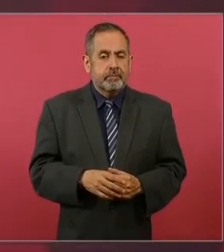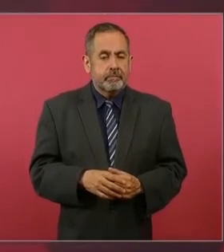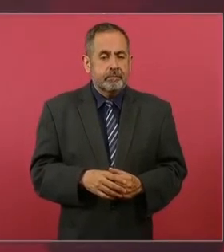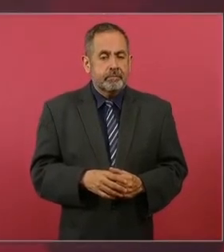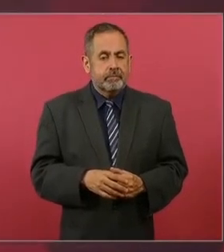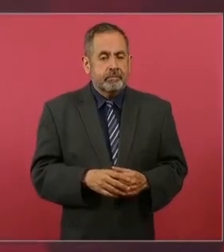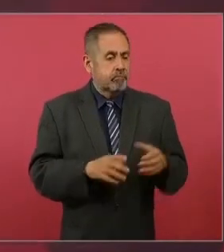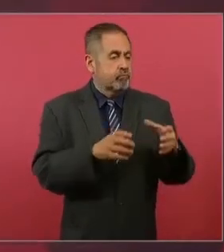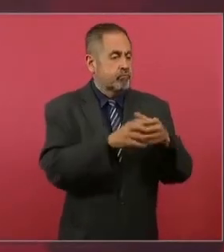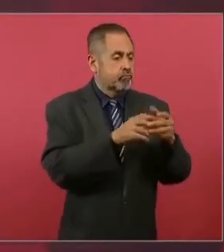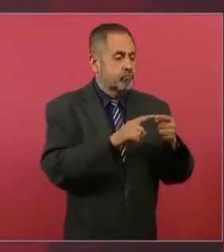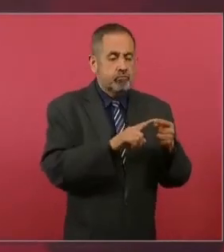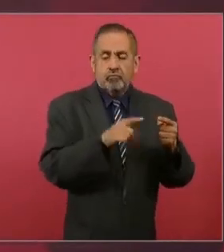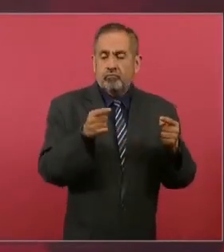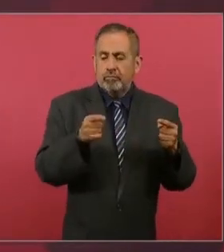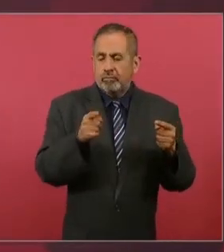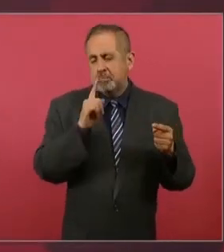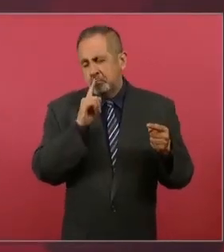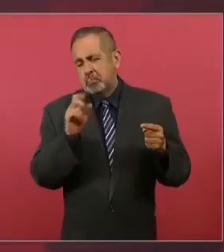complementario, como aderezo,